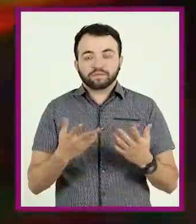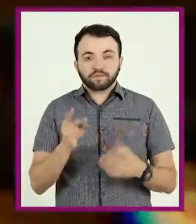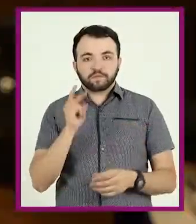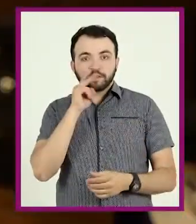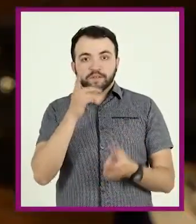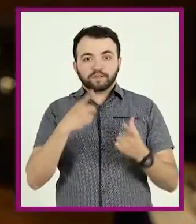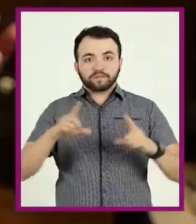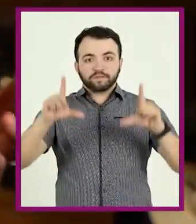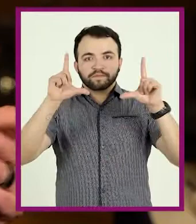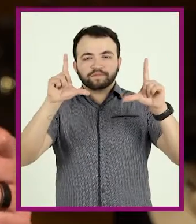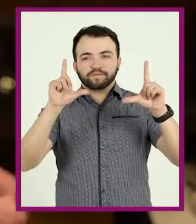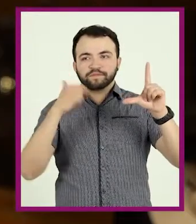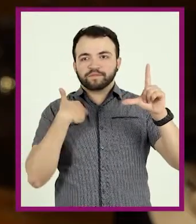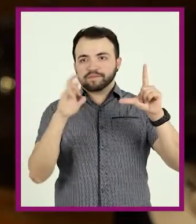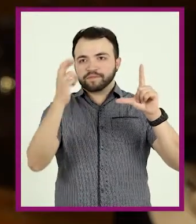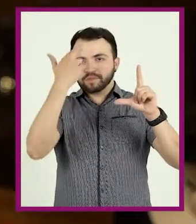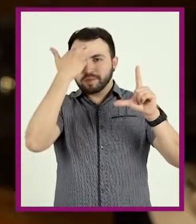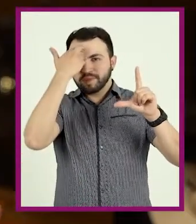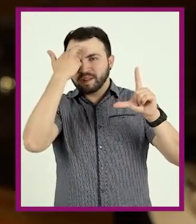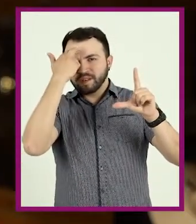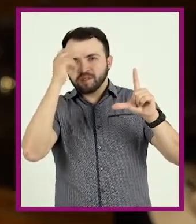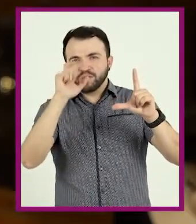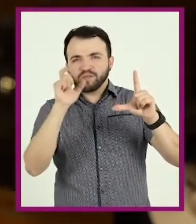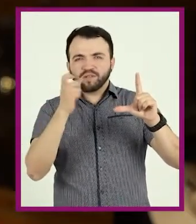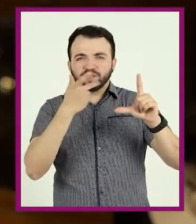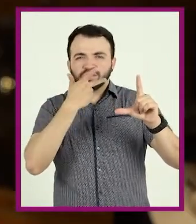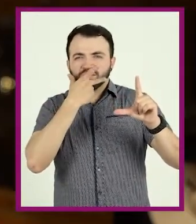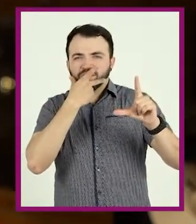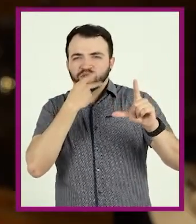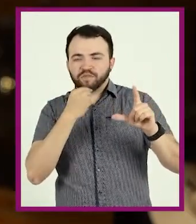Pues al ver esta cápsula recuerdo cuando Goran